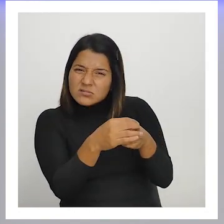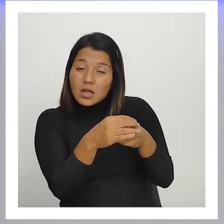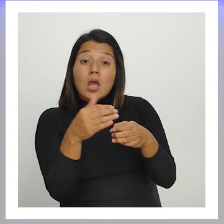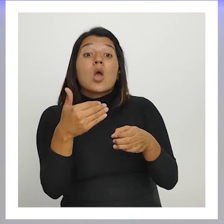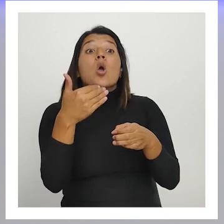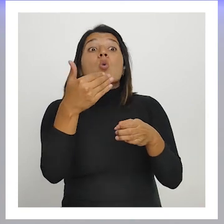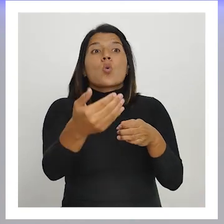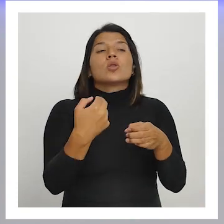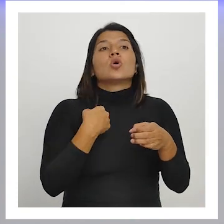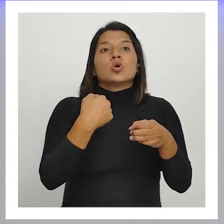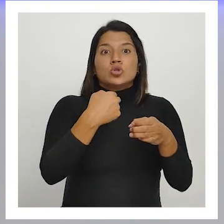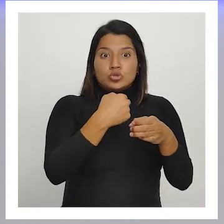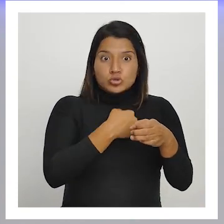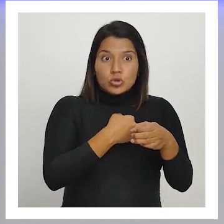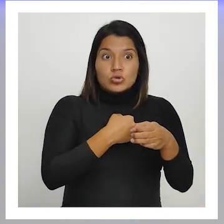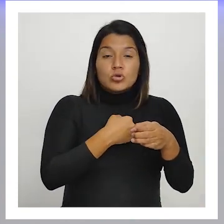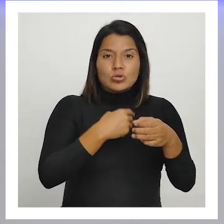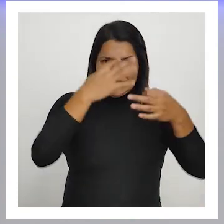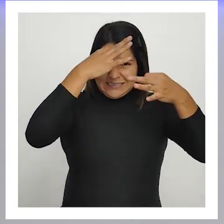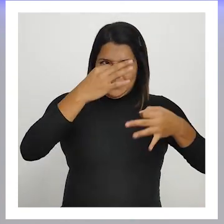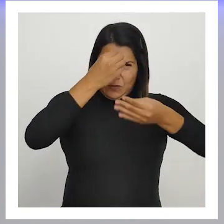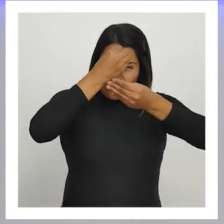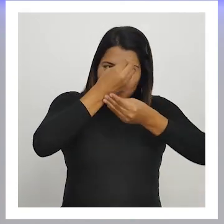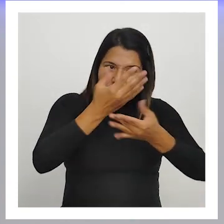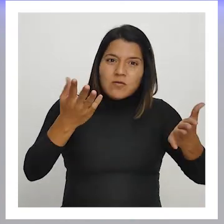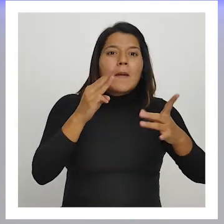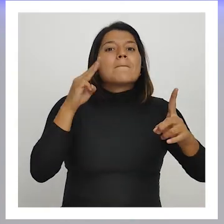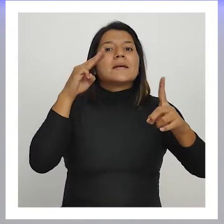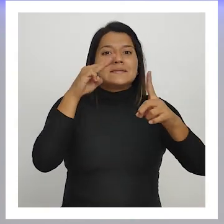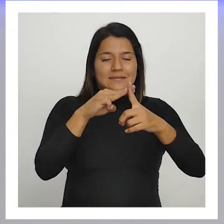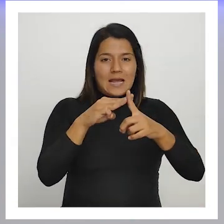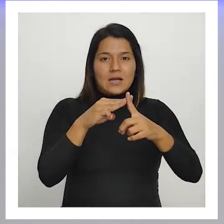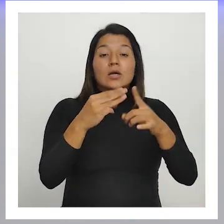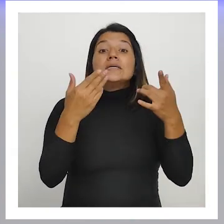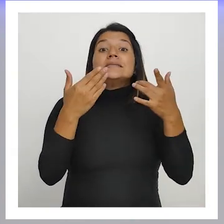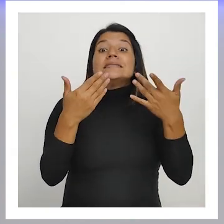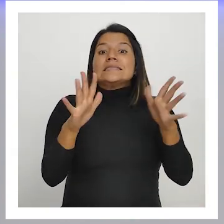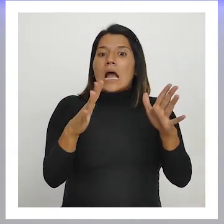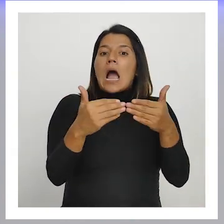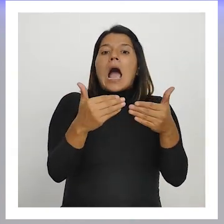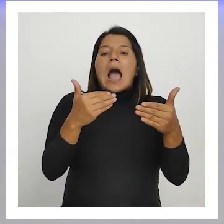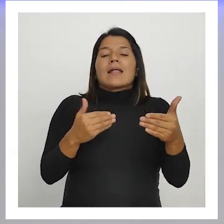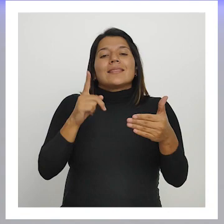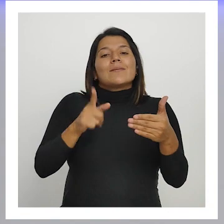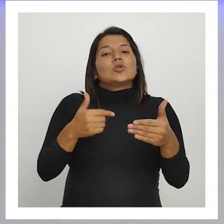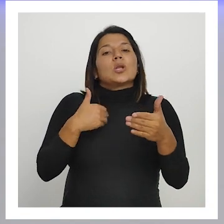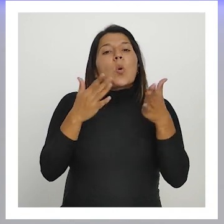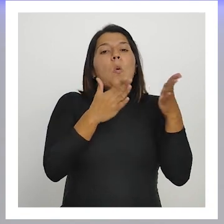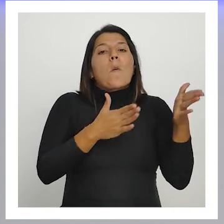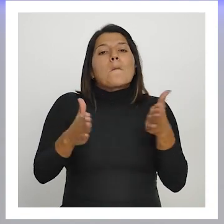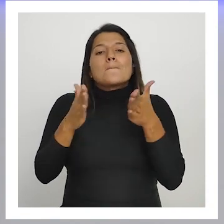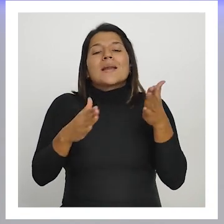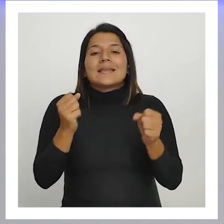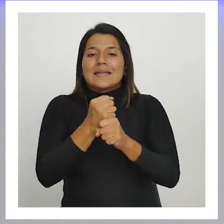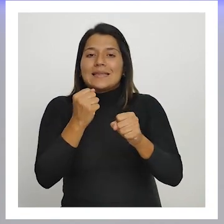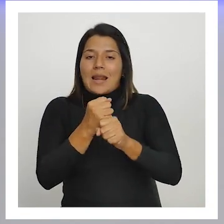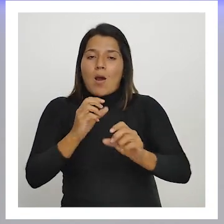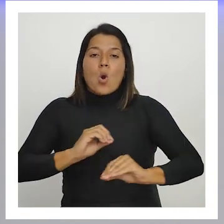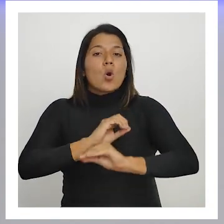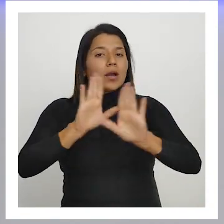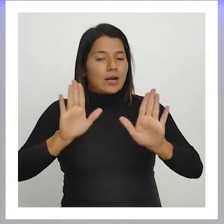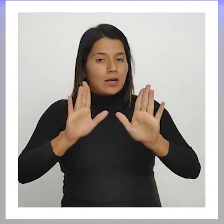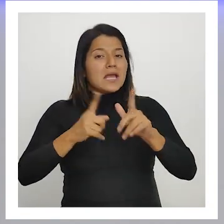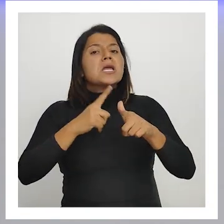la población en general el mensaje, tener nosotros ya una hoja de ruta lo suficientemente clara. Entonces, en un grupo pequeño hemos